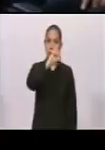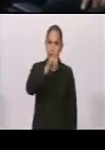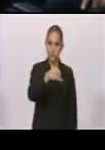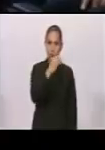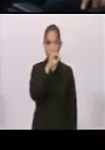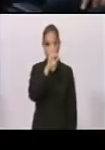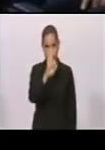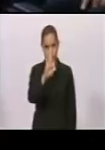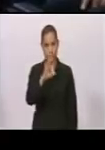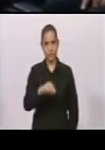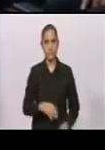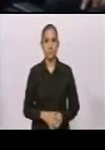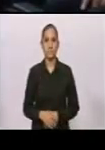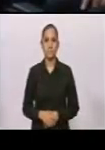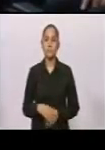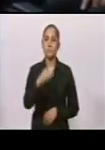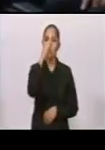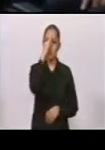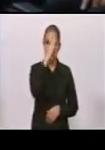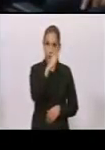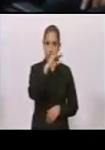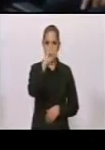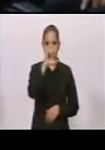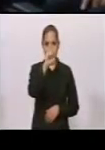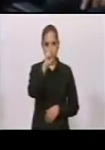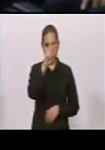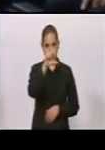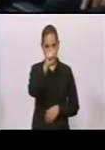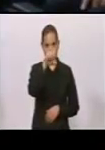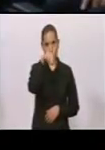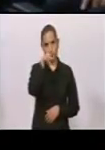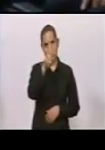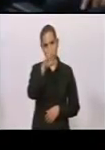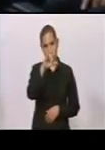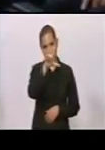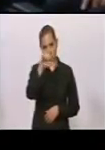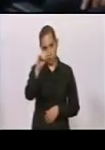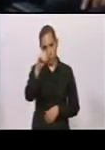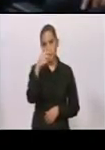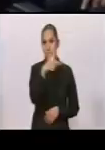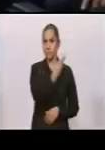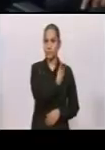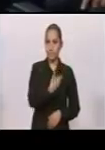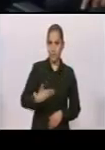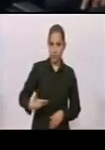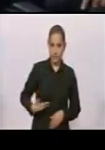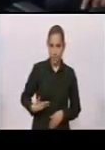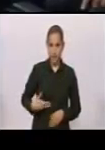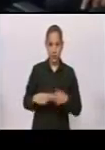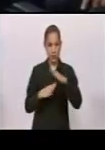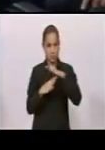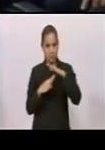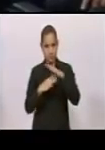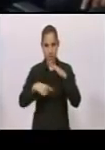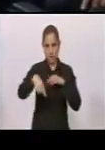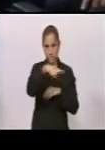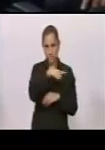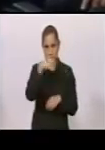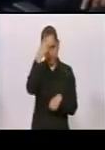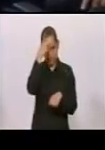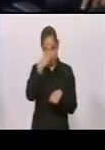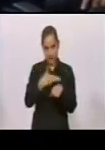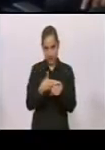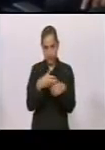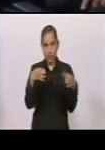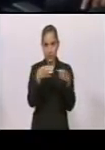Federal. Señor Jesús Murillo Caram, presidente de la Mesa Directiva de la Cámara